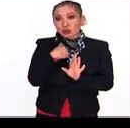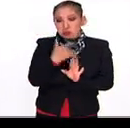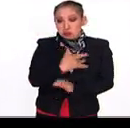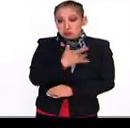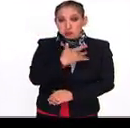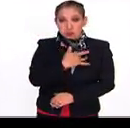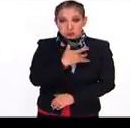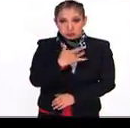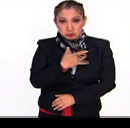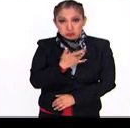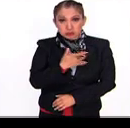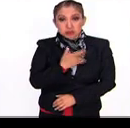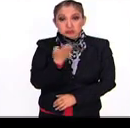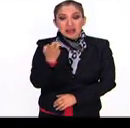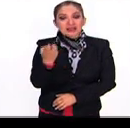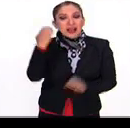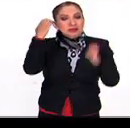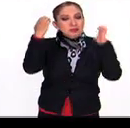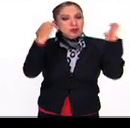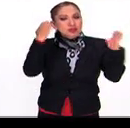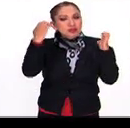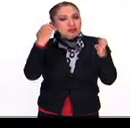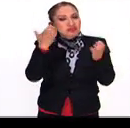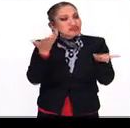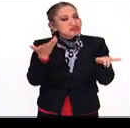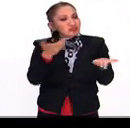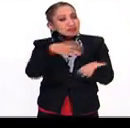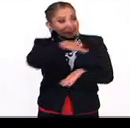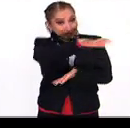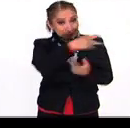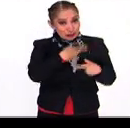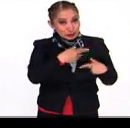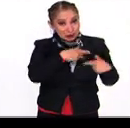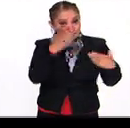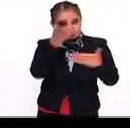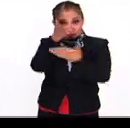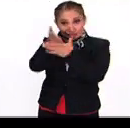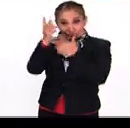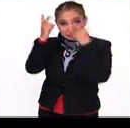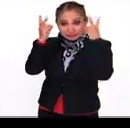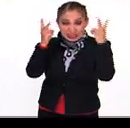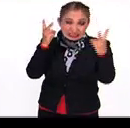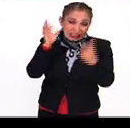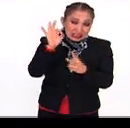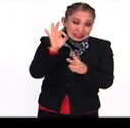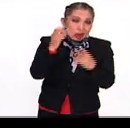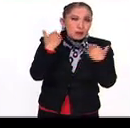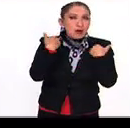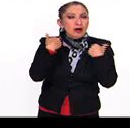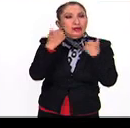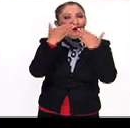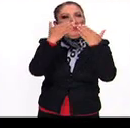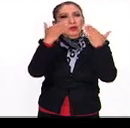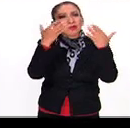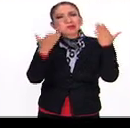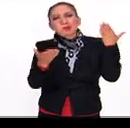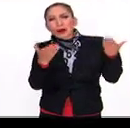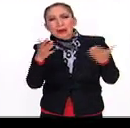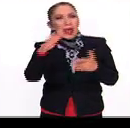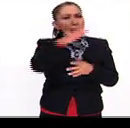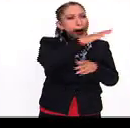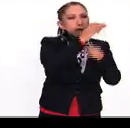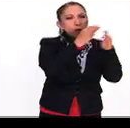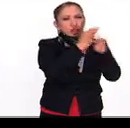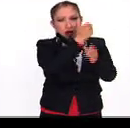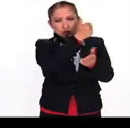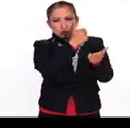yo siento que esta es una exposición que permite al público quizá entender por qué de pronto en el mundo